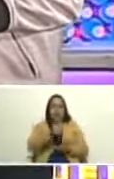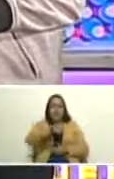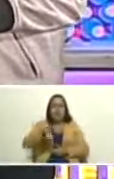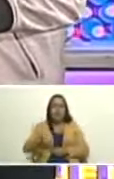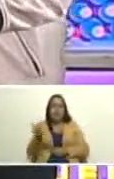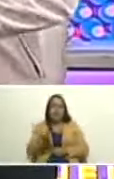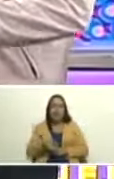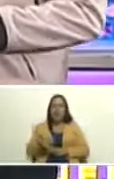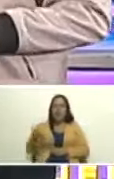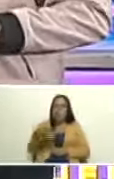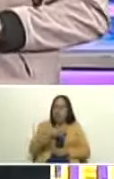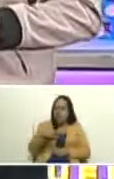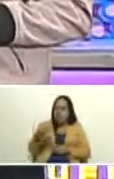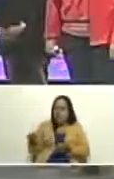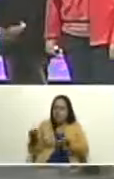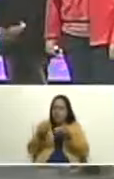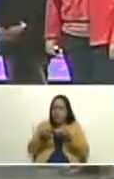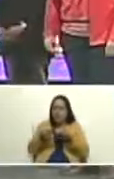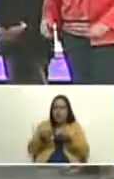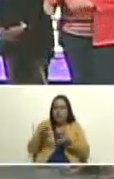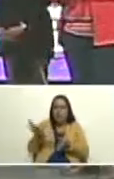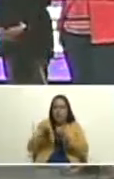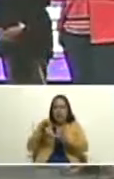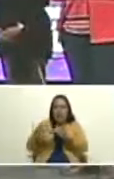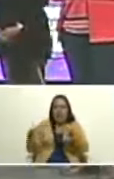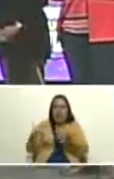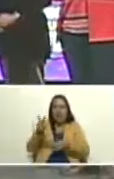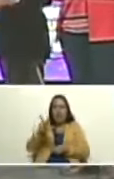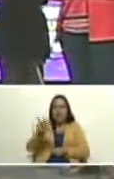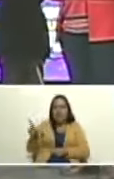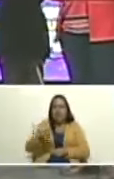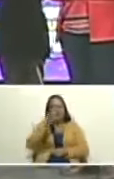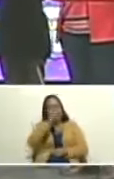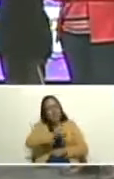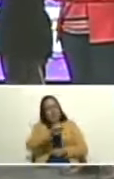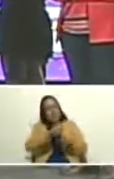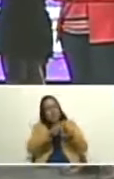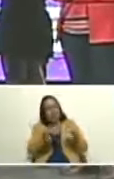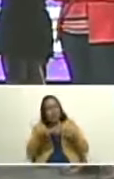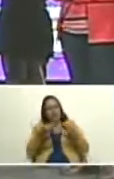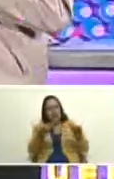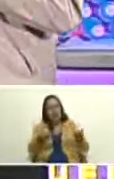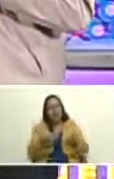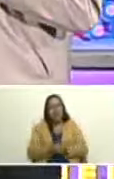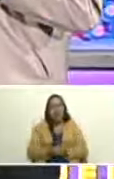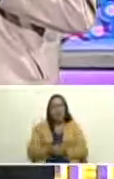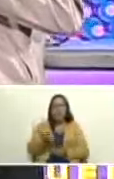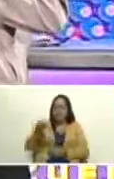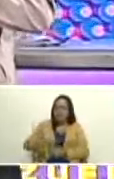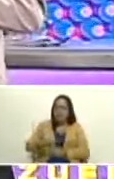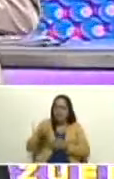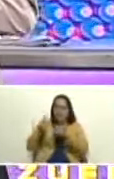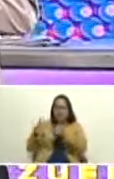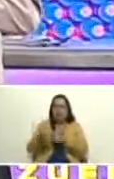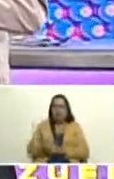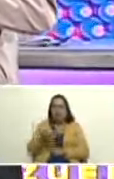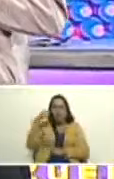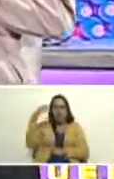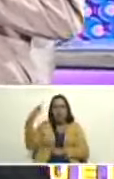hallacas del 31. ¿Cómo no? Sí, va. Estamos todas. ¿Sí? Bueno, que Dios te bendiga. Gracias.